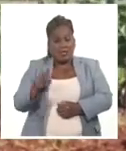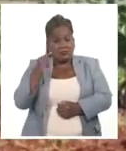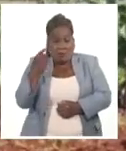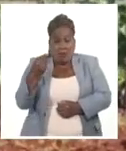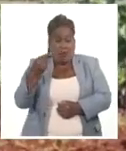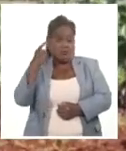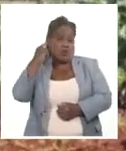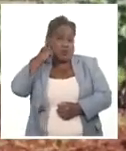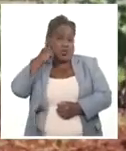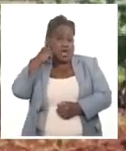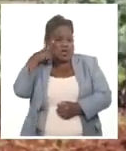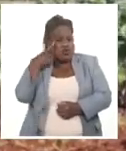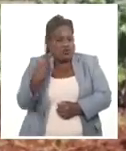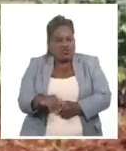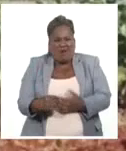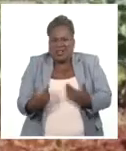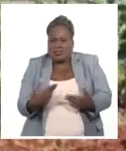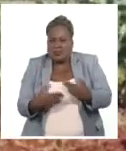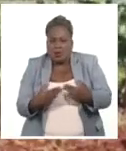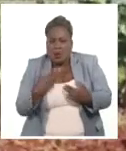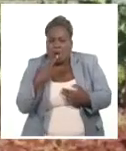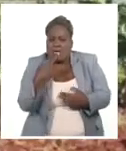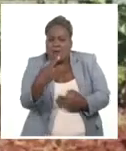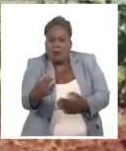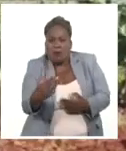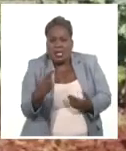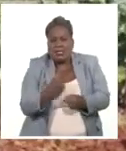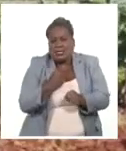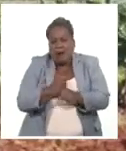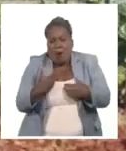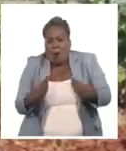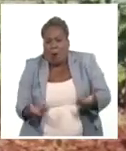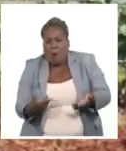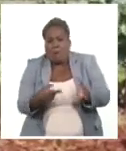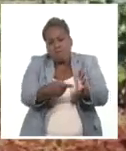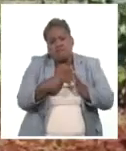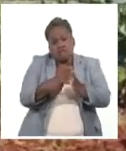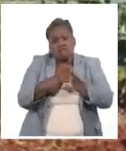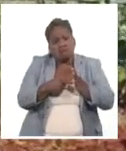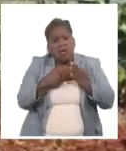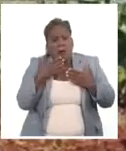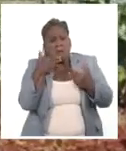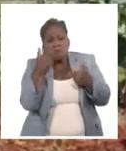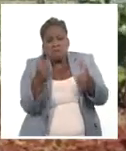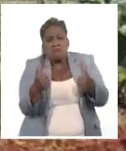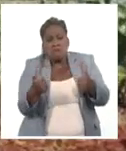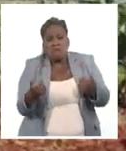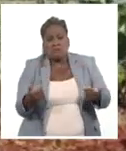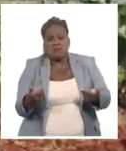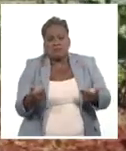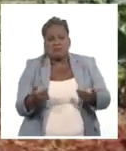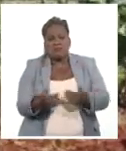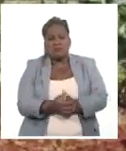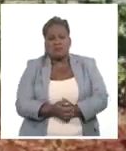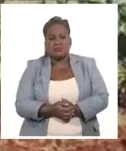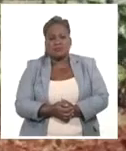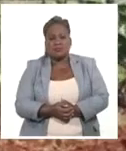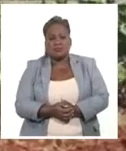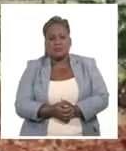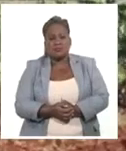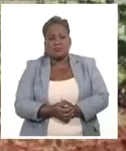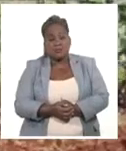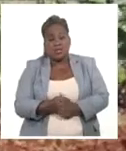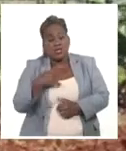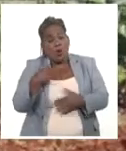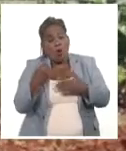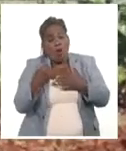no sabe por dónde dirigir el camino, por dónde dirigir el trabajo. Y es eso, tratar de mi granito de arena